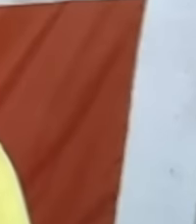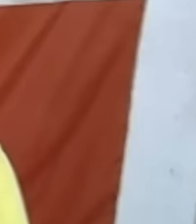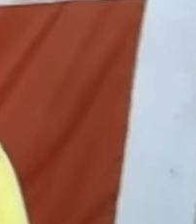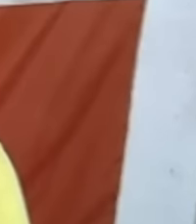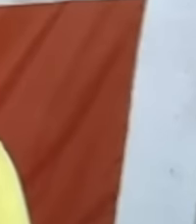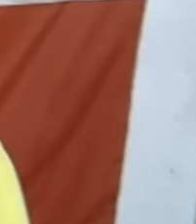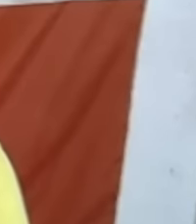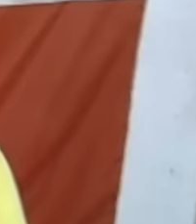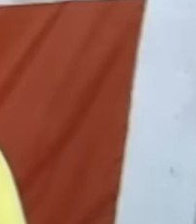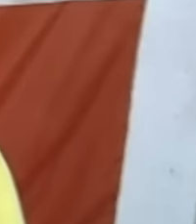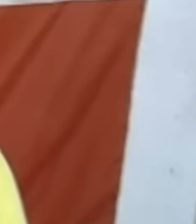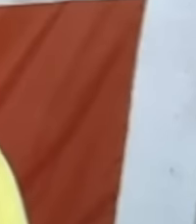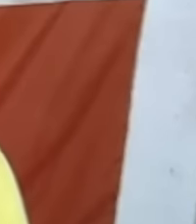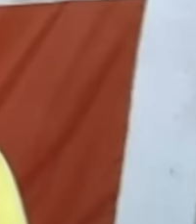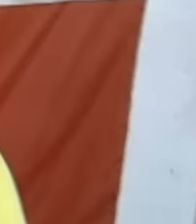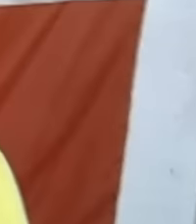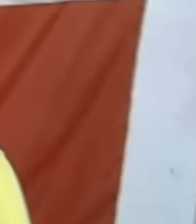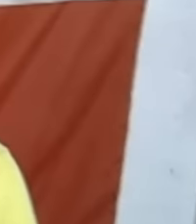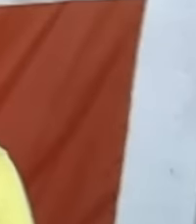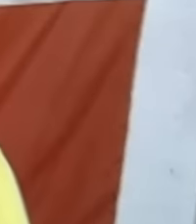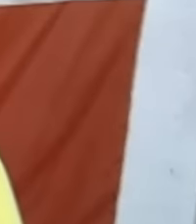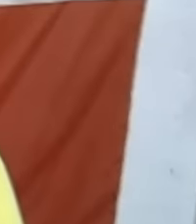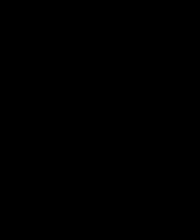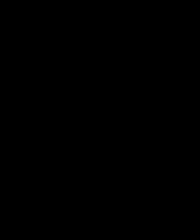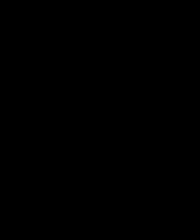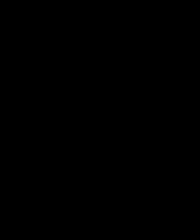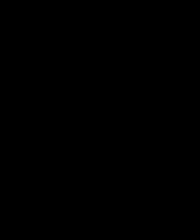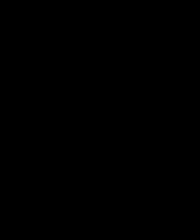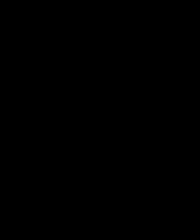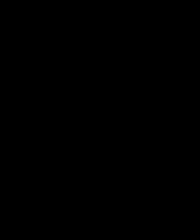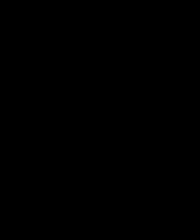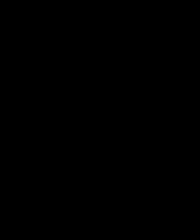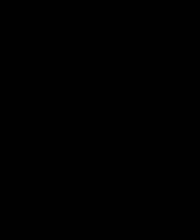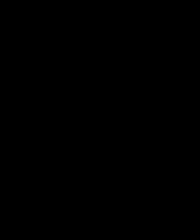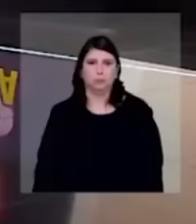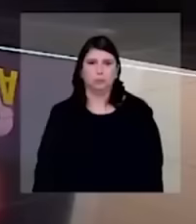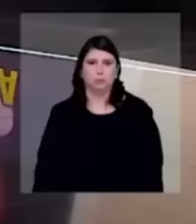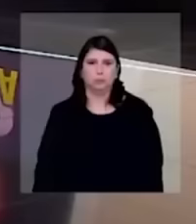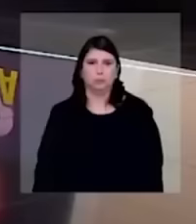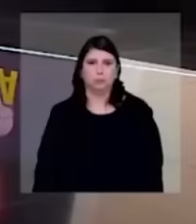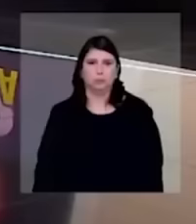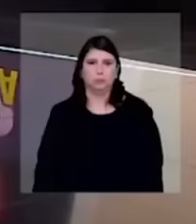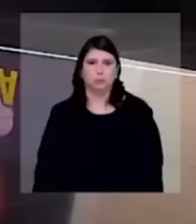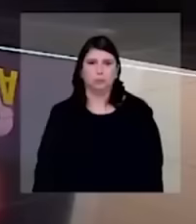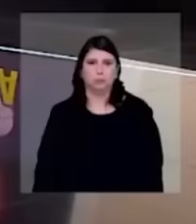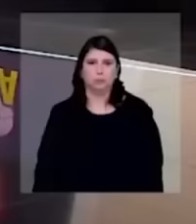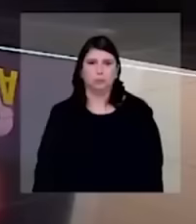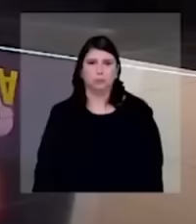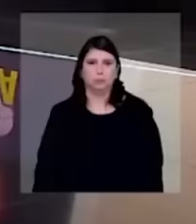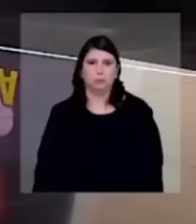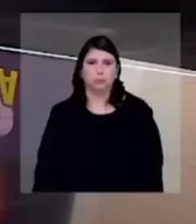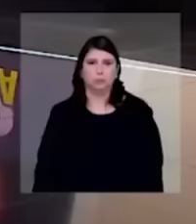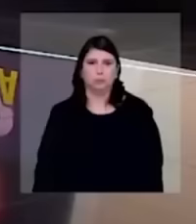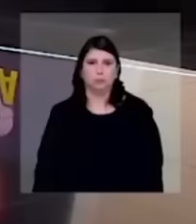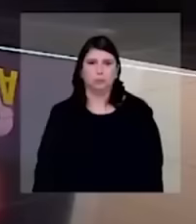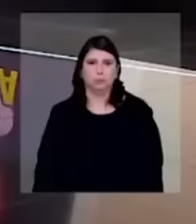accidente ocurrió en enero de este año. Así que nada, vamos a ver la historia de Genaro, un niño de acá de